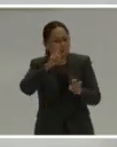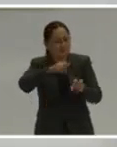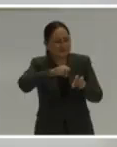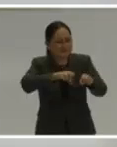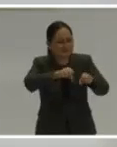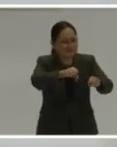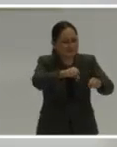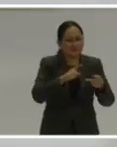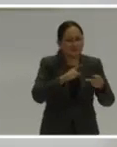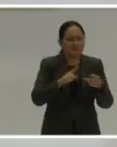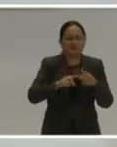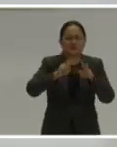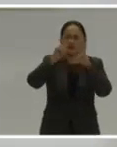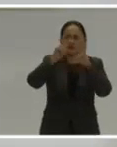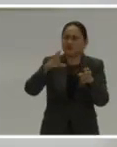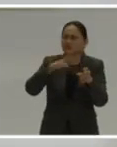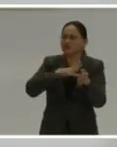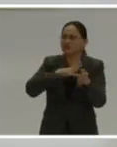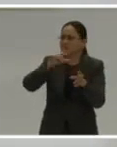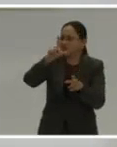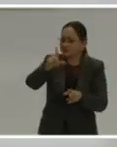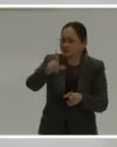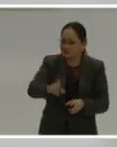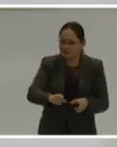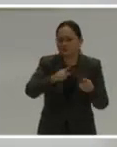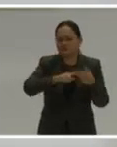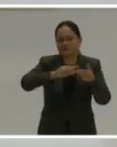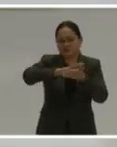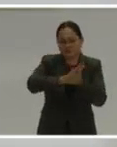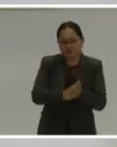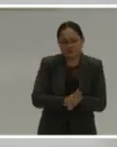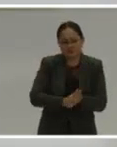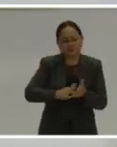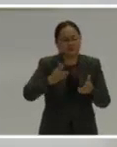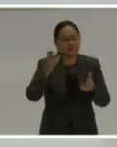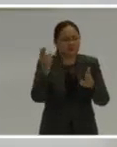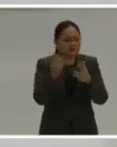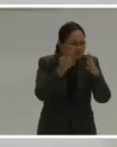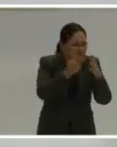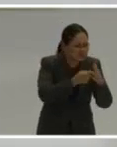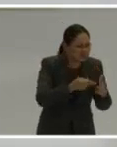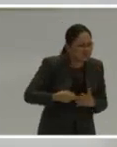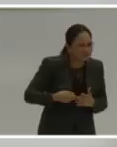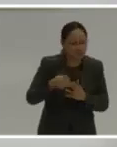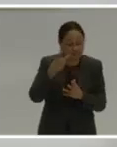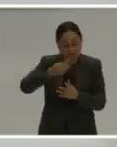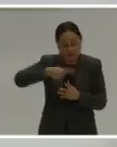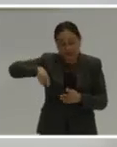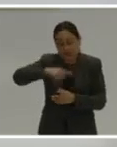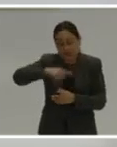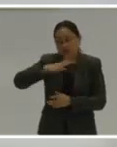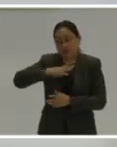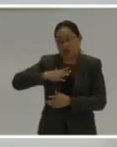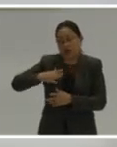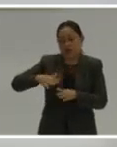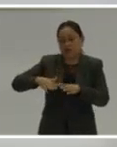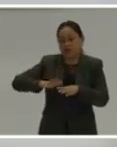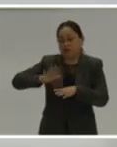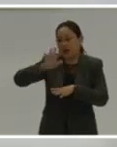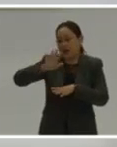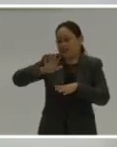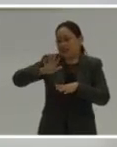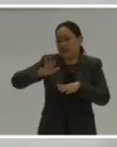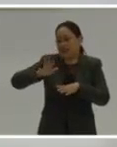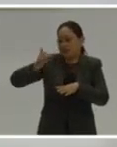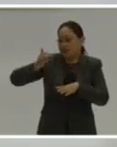tema, diremos, de genocidio también, esa es la estructura que tenemos en la base